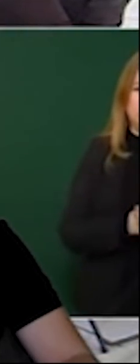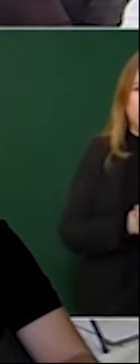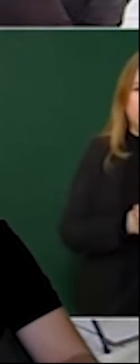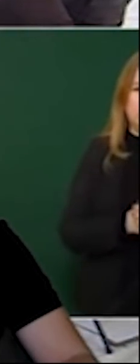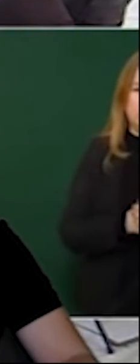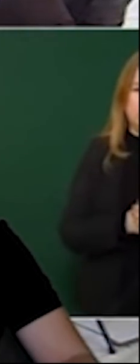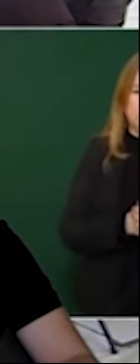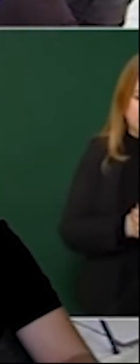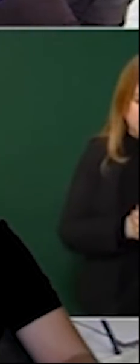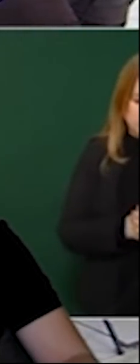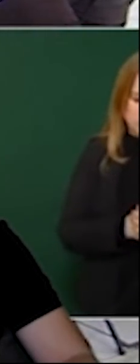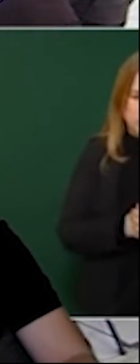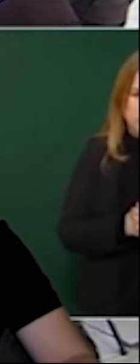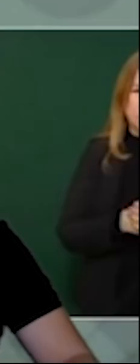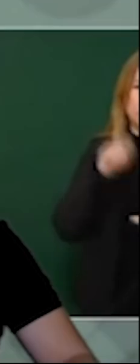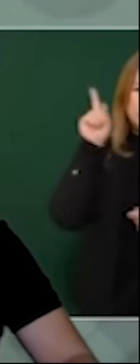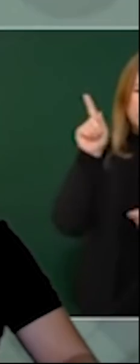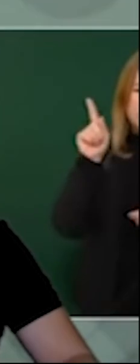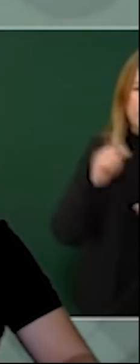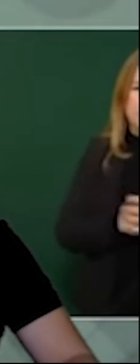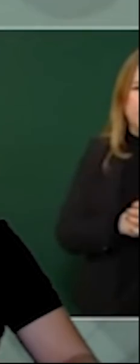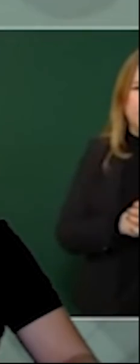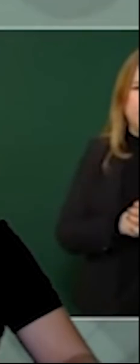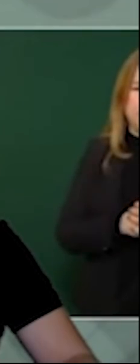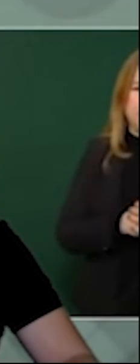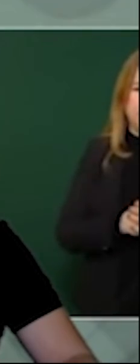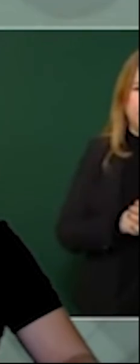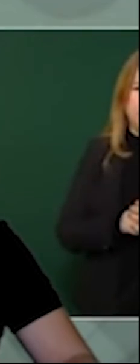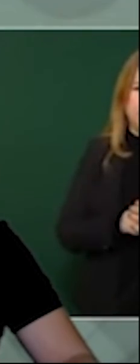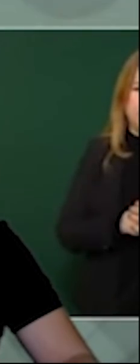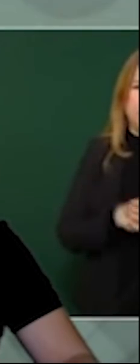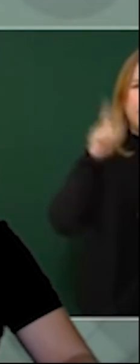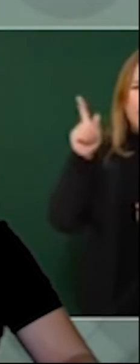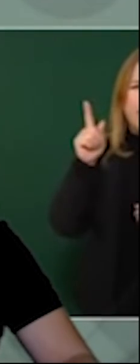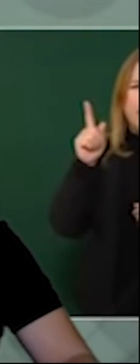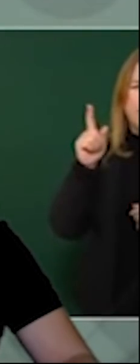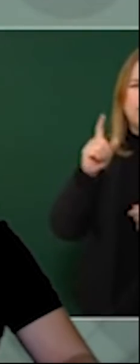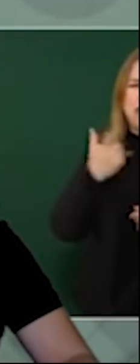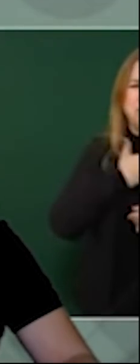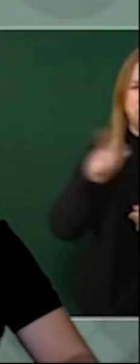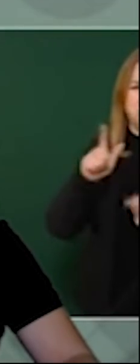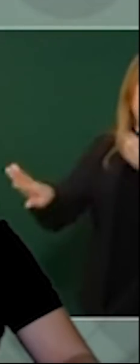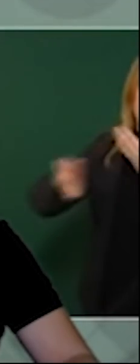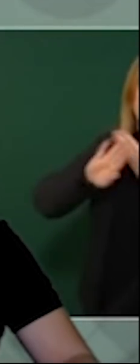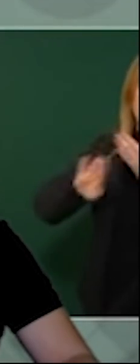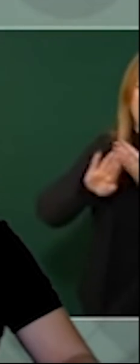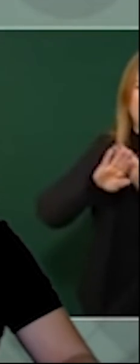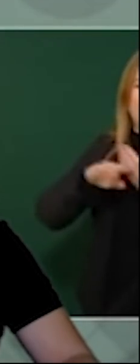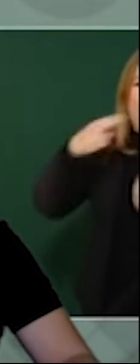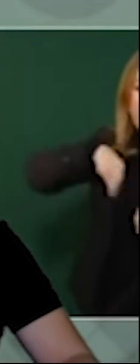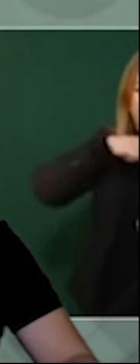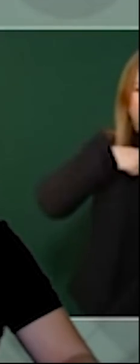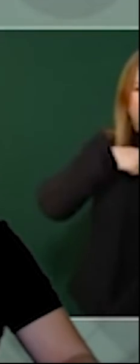Entonces, está en contra de la política que estamos llevando a cabo en favor del pueblo de